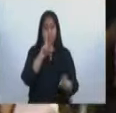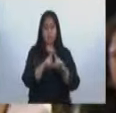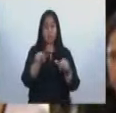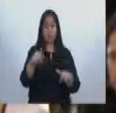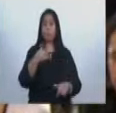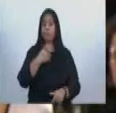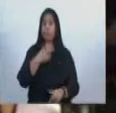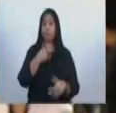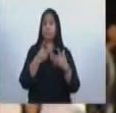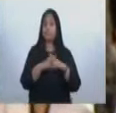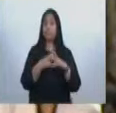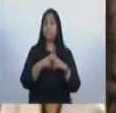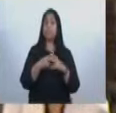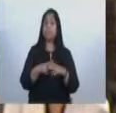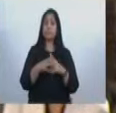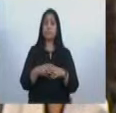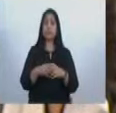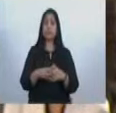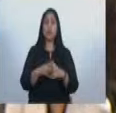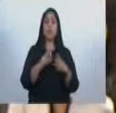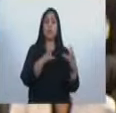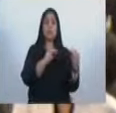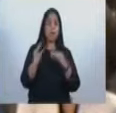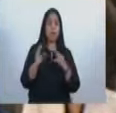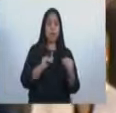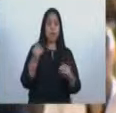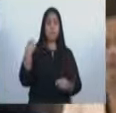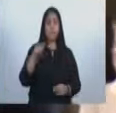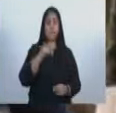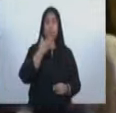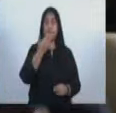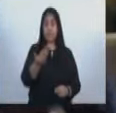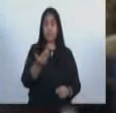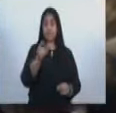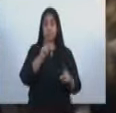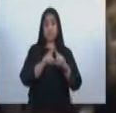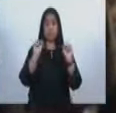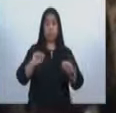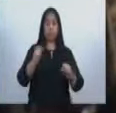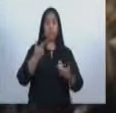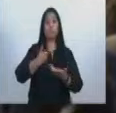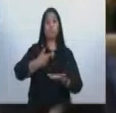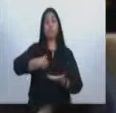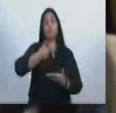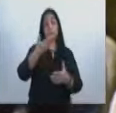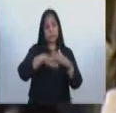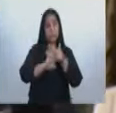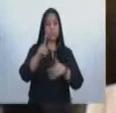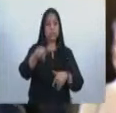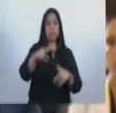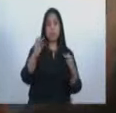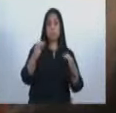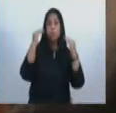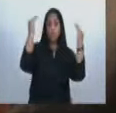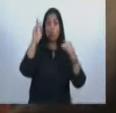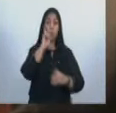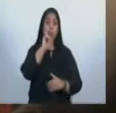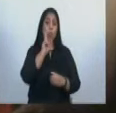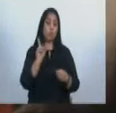establecer mecanismos de diálogo para poder facilitar el ingreso de jóvenes profesionales a